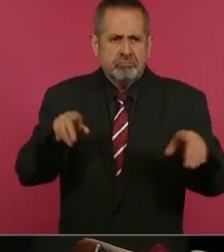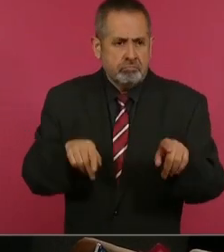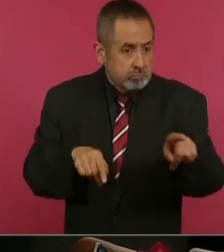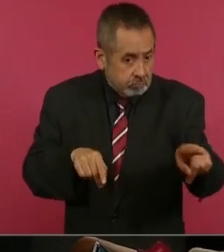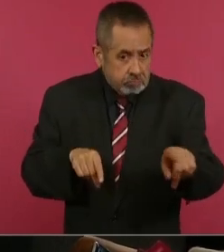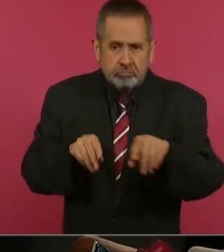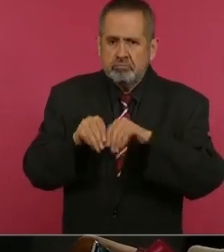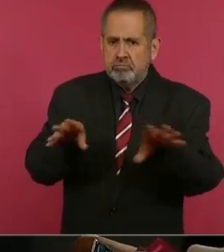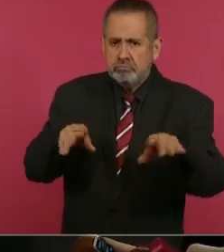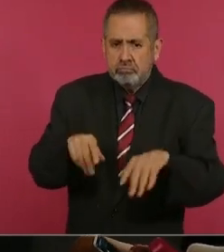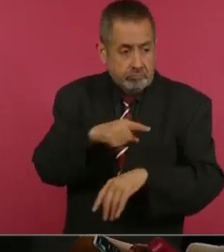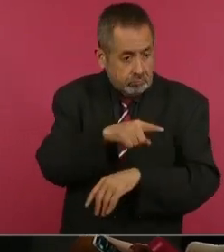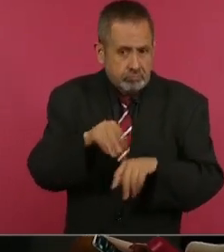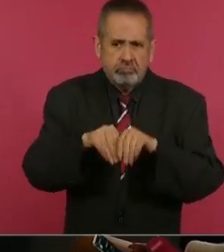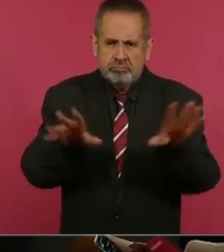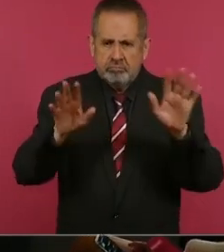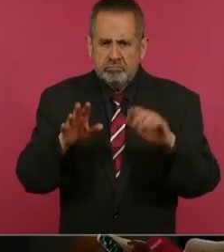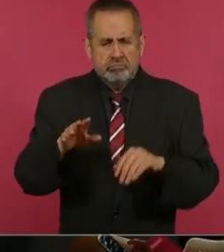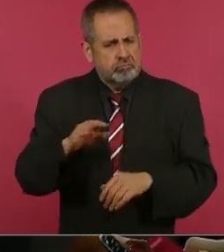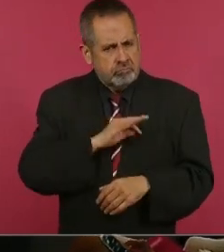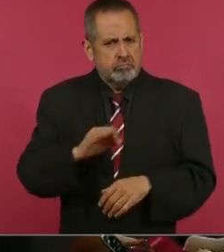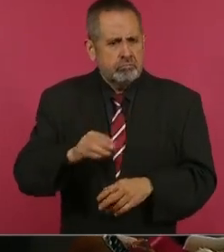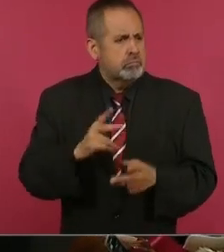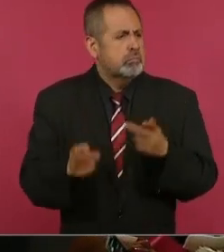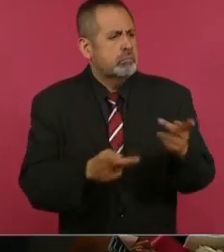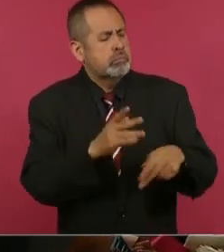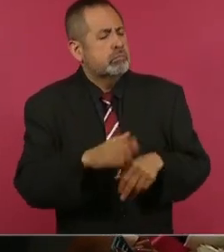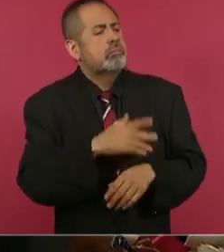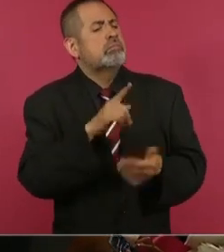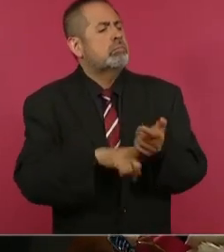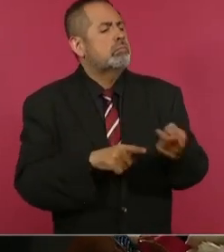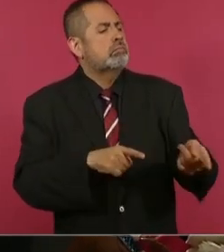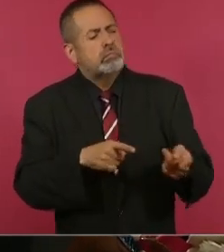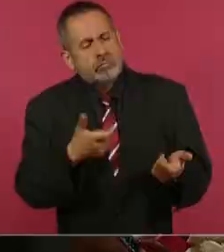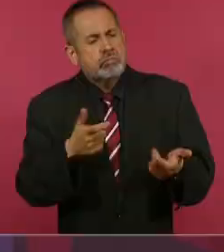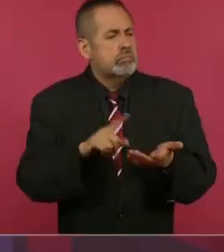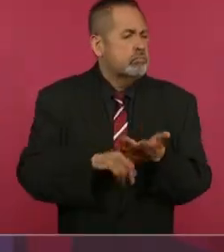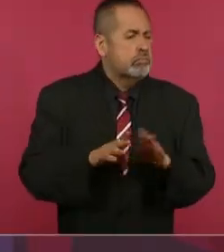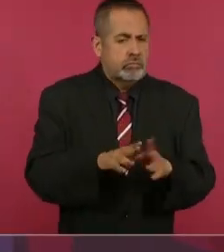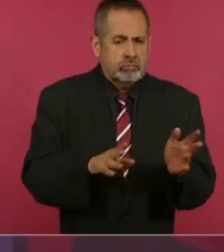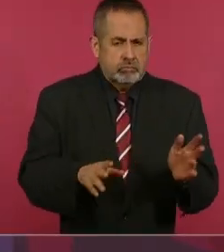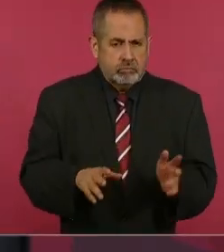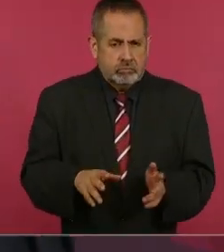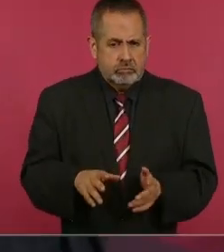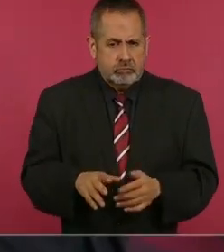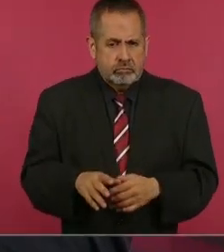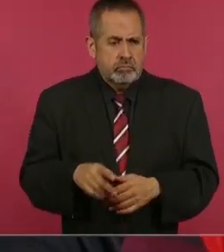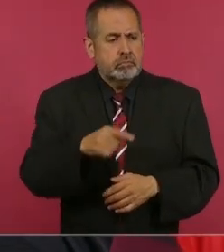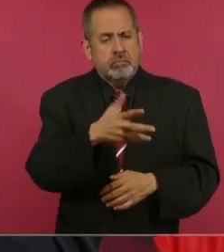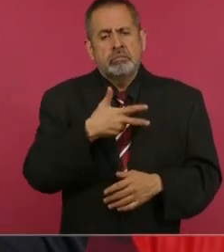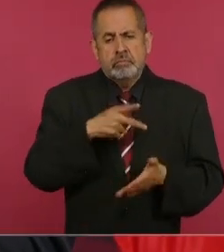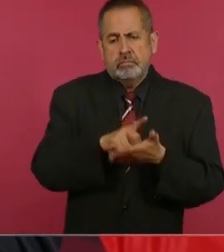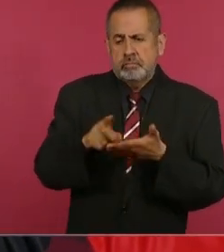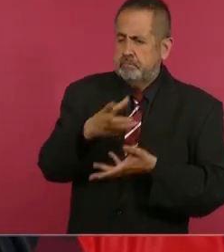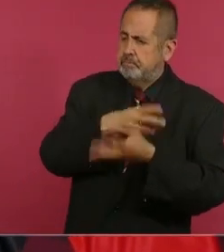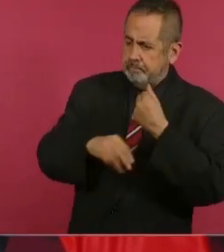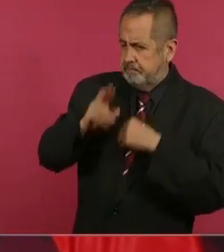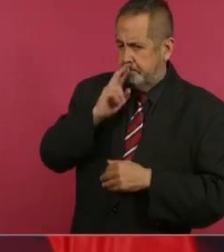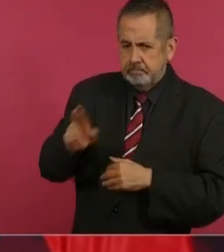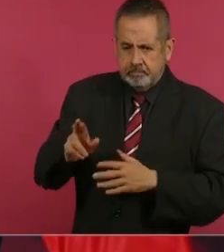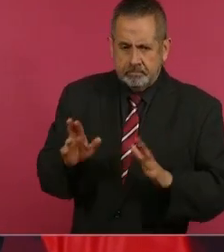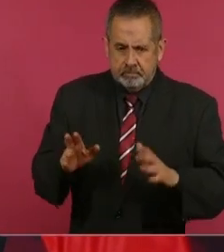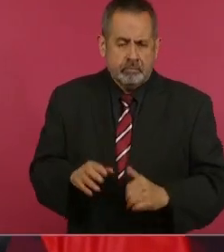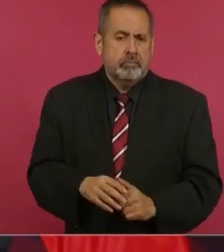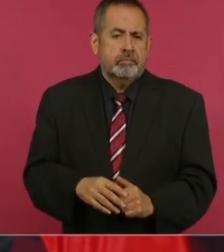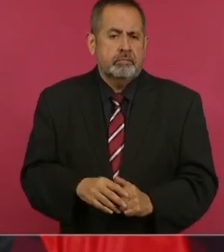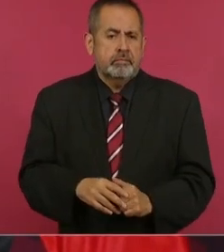todo servidor público puede ser cuestionado y tiene derecho también a réplica, ¿no? Y no